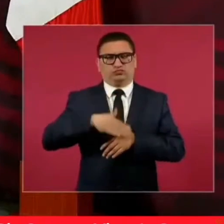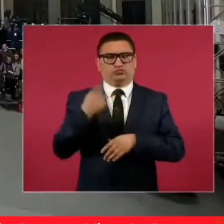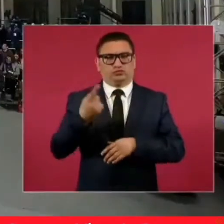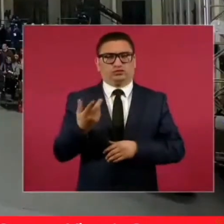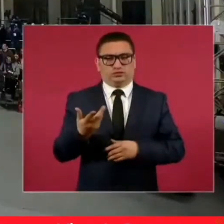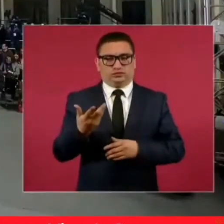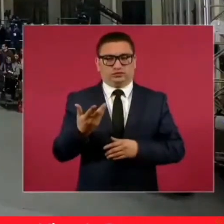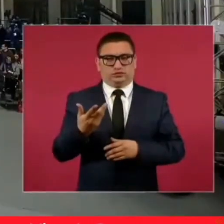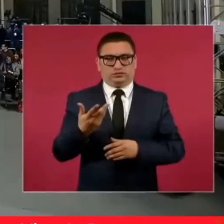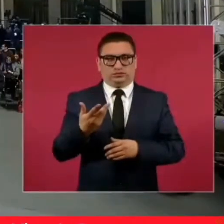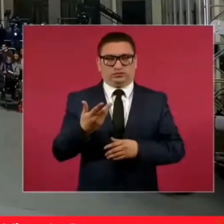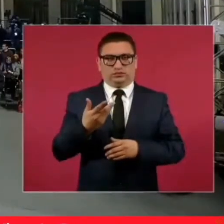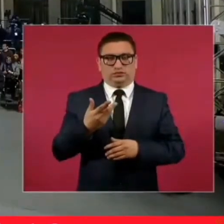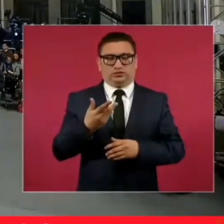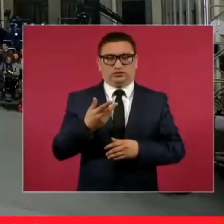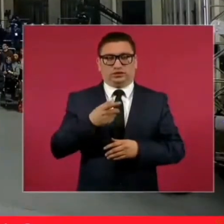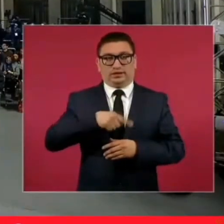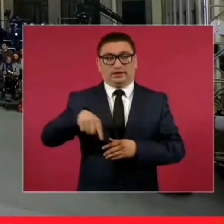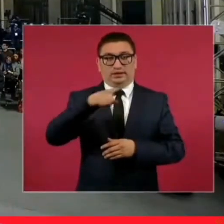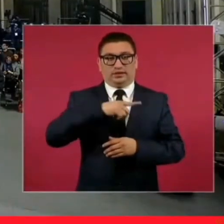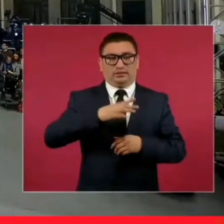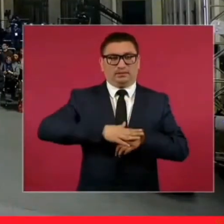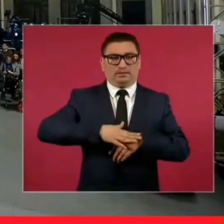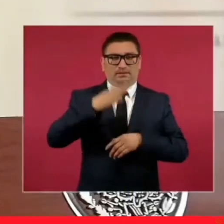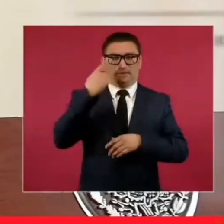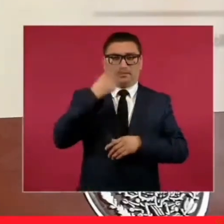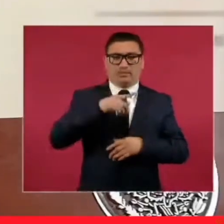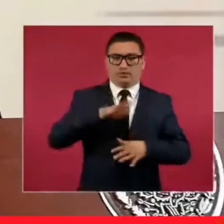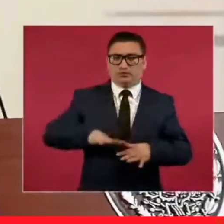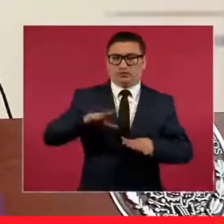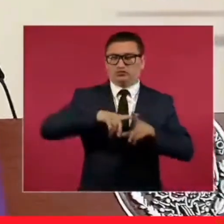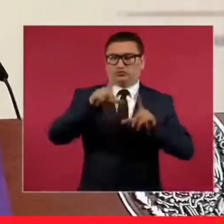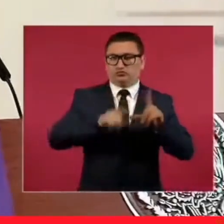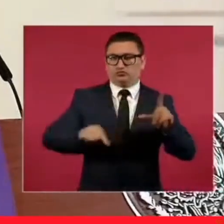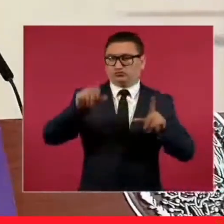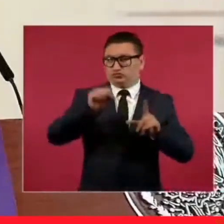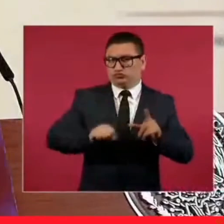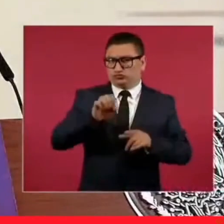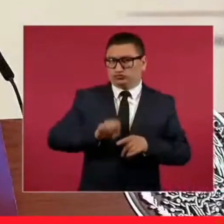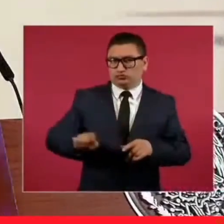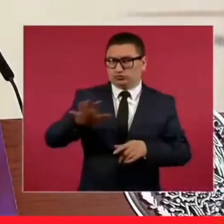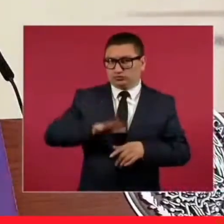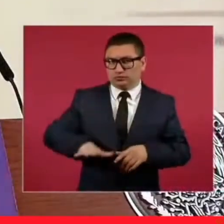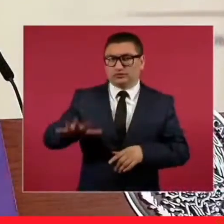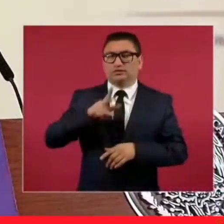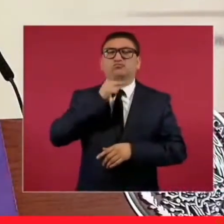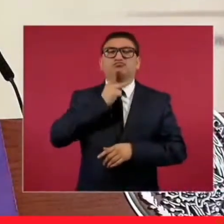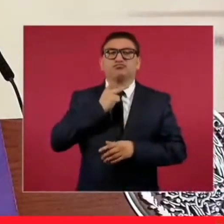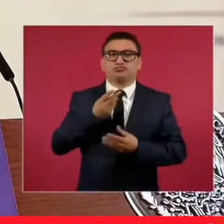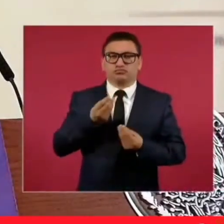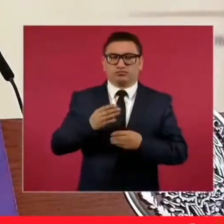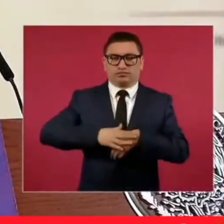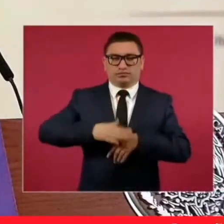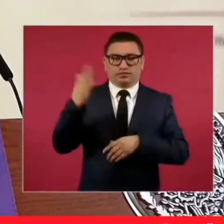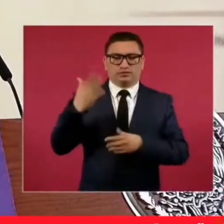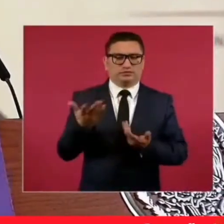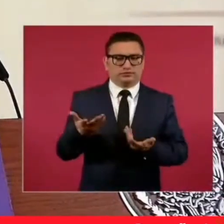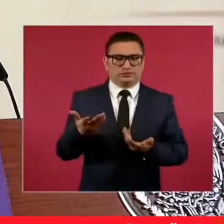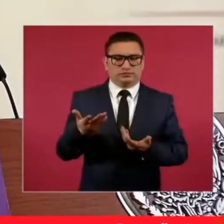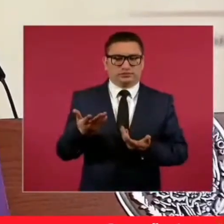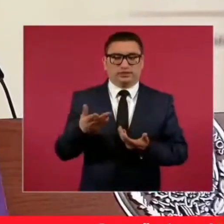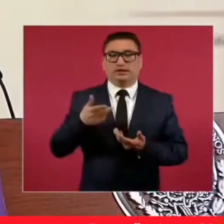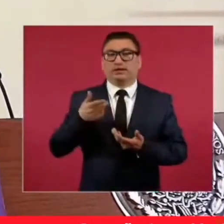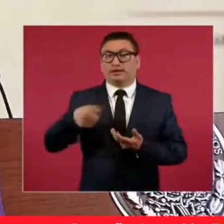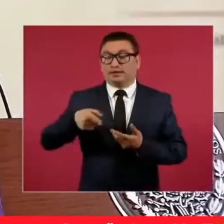y no se dedicaba la mayor parte al sur, sureste, que es donde está el petróleo? Y cuesta